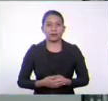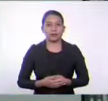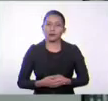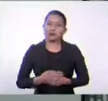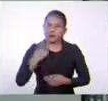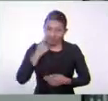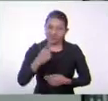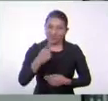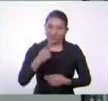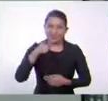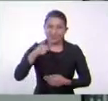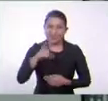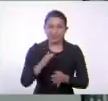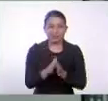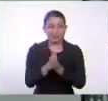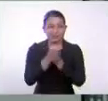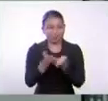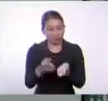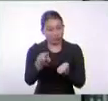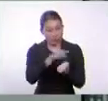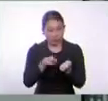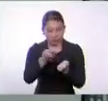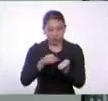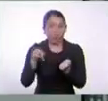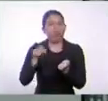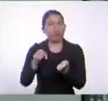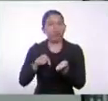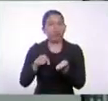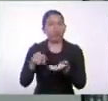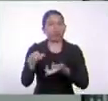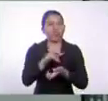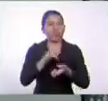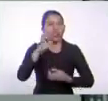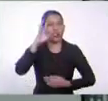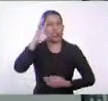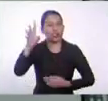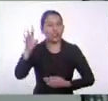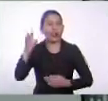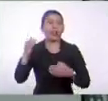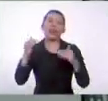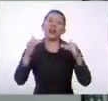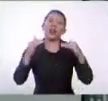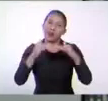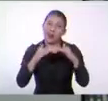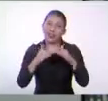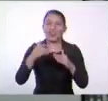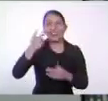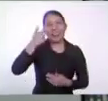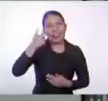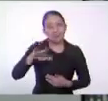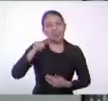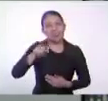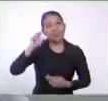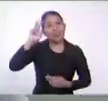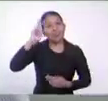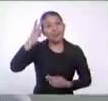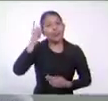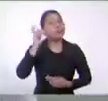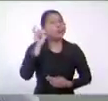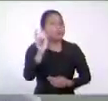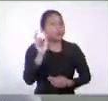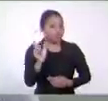Cuando hablamos de literatura de ciencia ficción, es necesario que estemos familiarizados con los significados de las